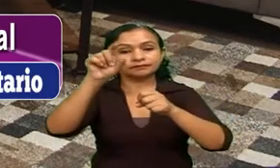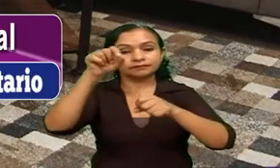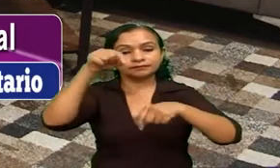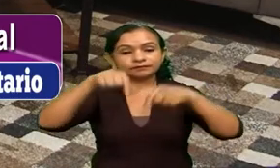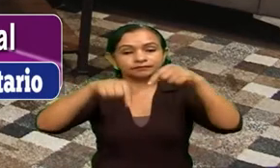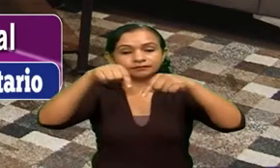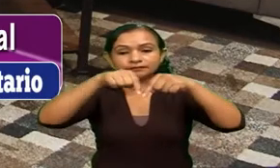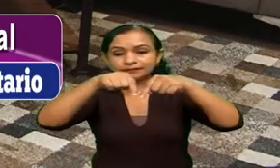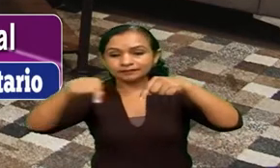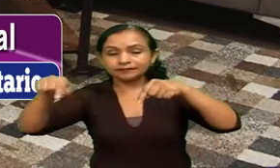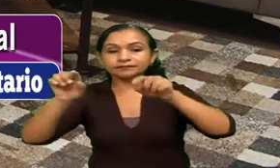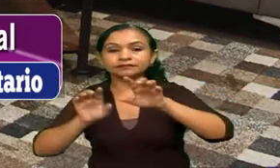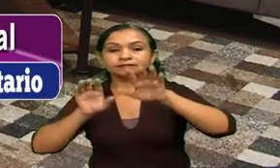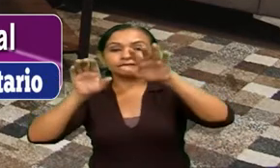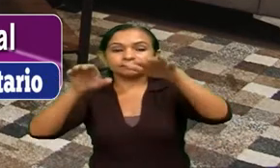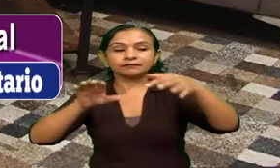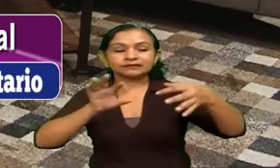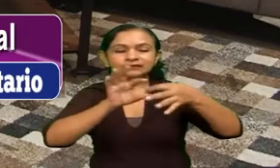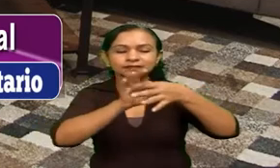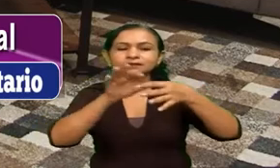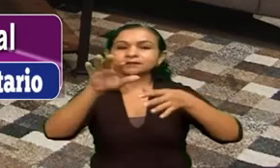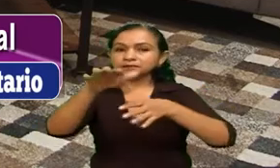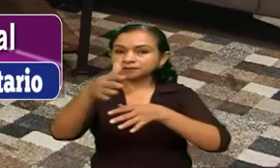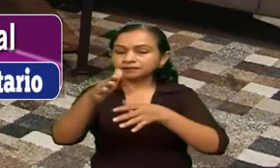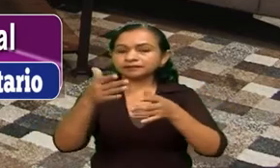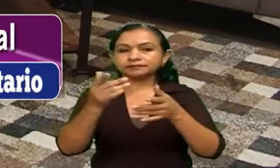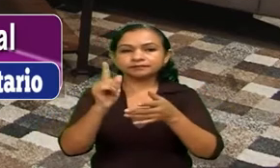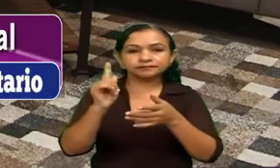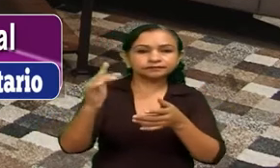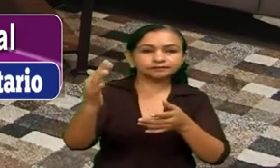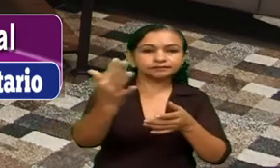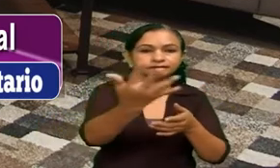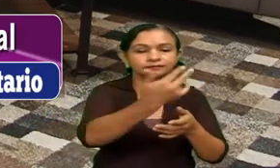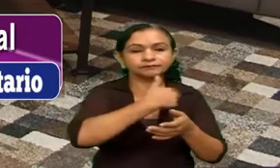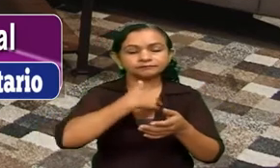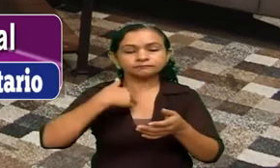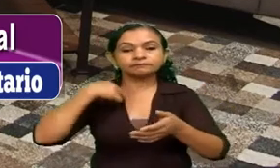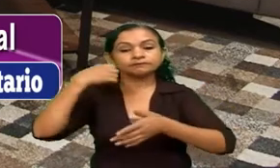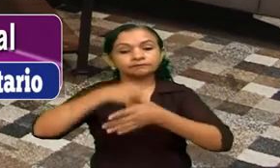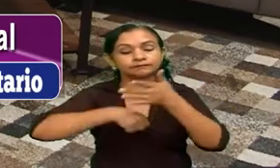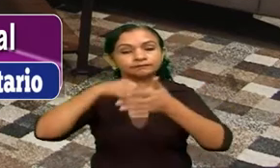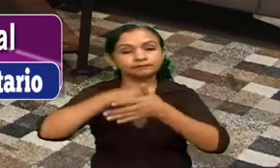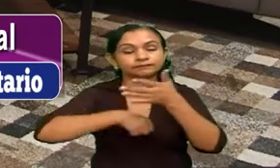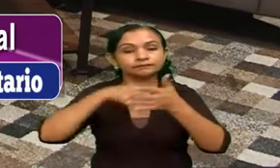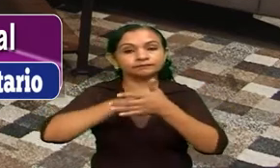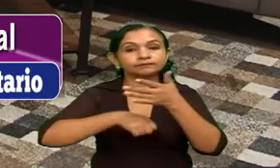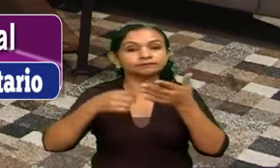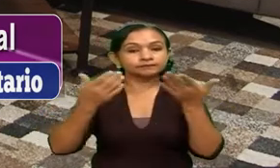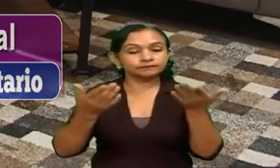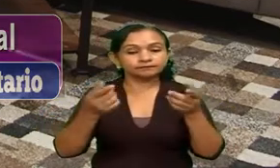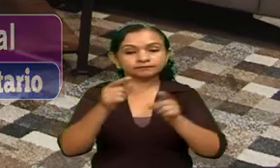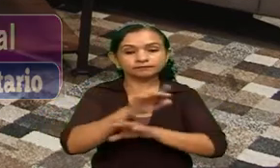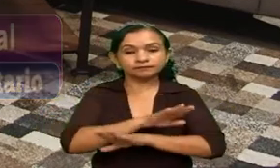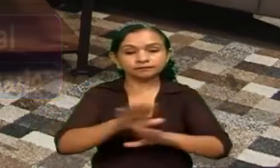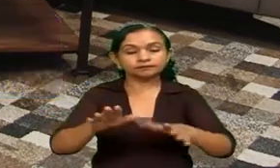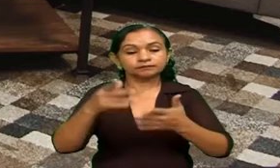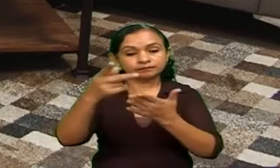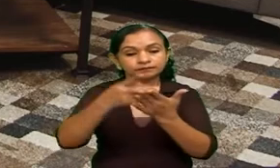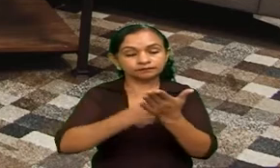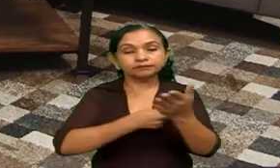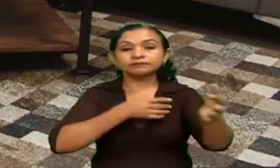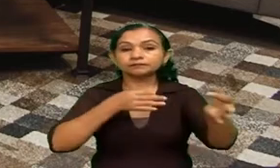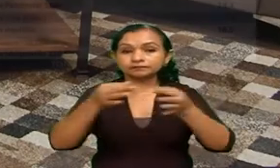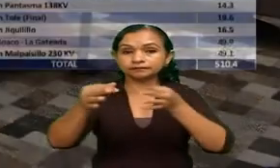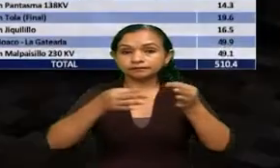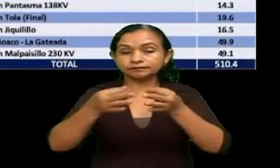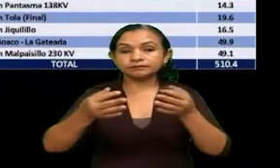cogiendo hacia León. Todo eso hemos venido fortaleciendo el sistema. Esos son los últimos proyectos que estoy mencionando en este